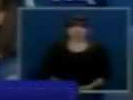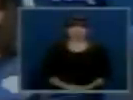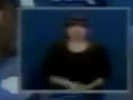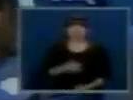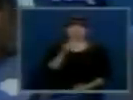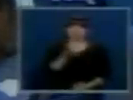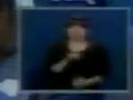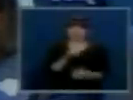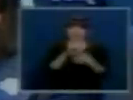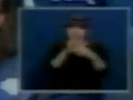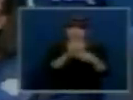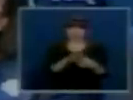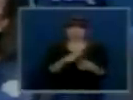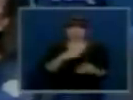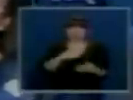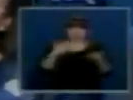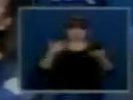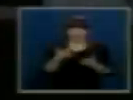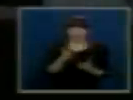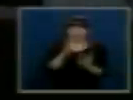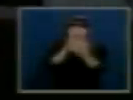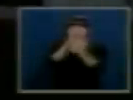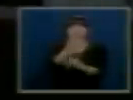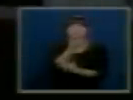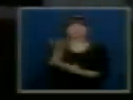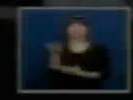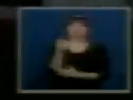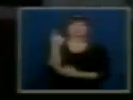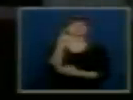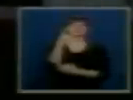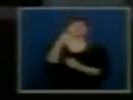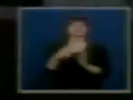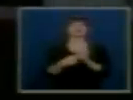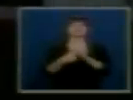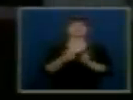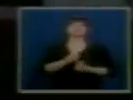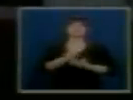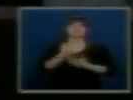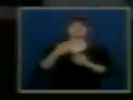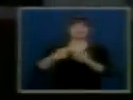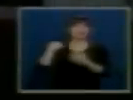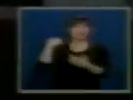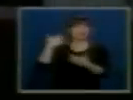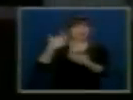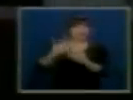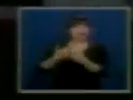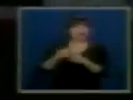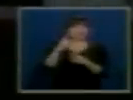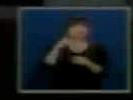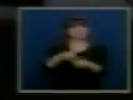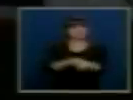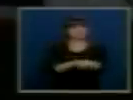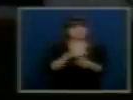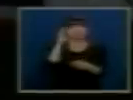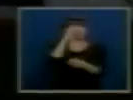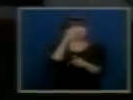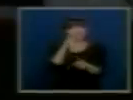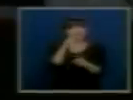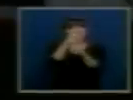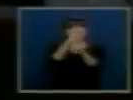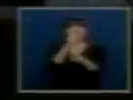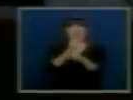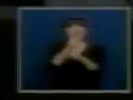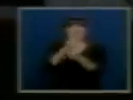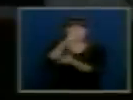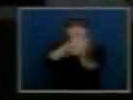sentido, mi presencia ante ustedes no es más que una estación en un largo recorrido hacia la Costa Rica de la correcta convivencia de los